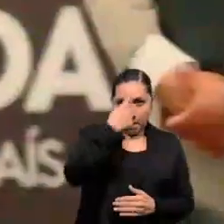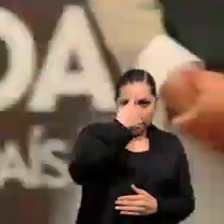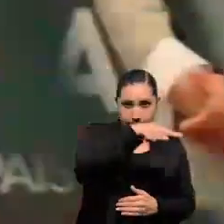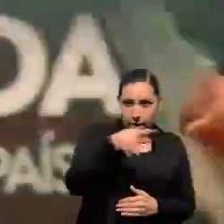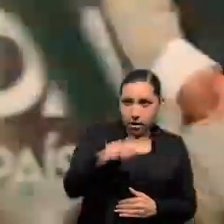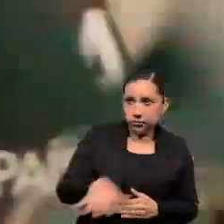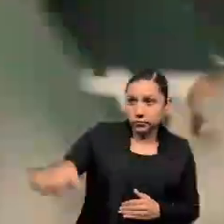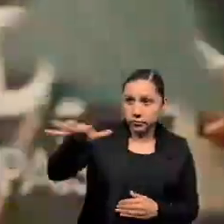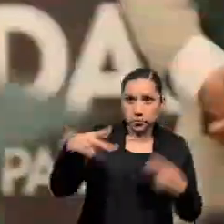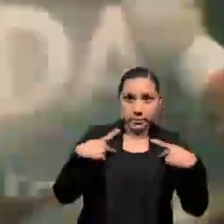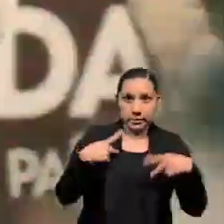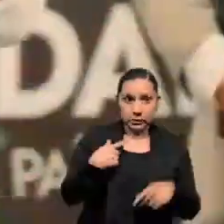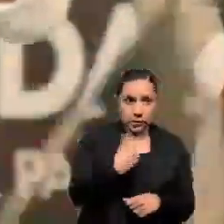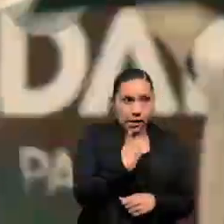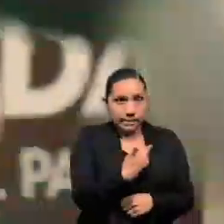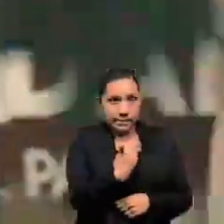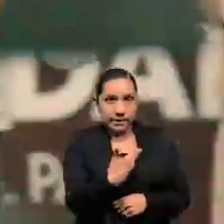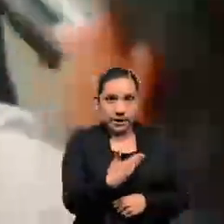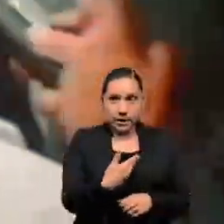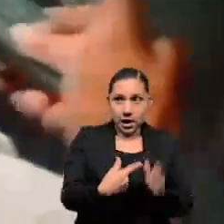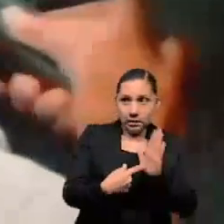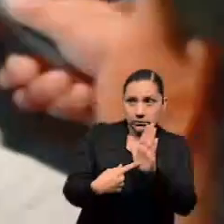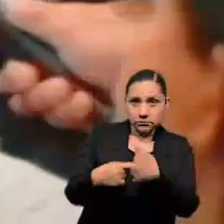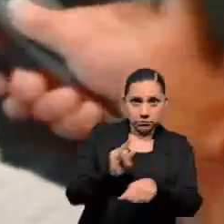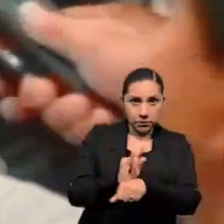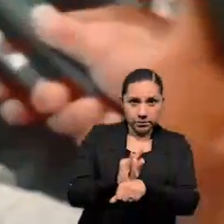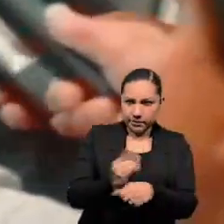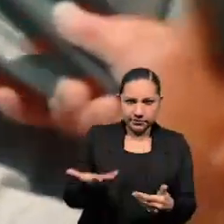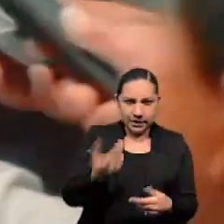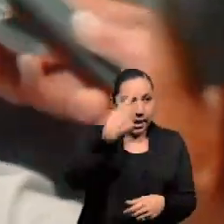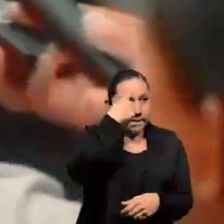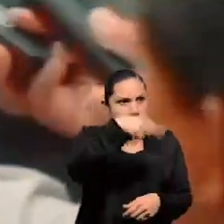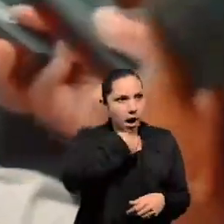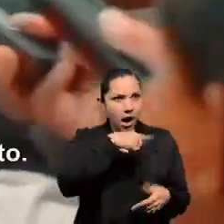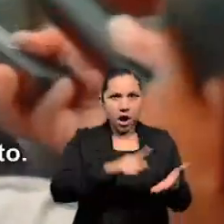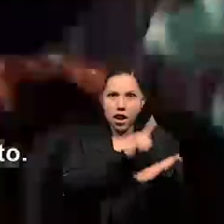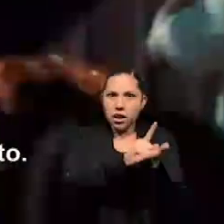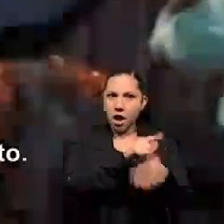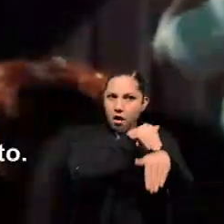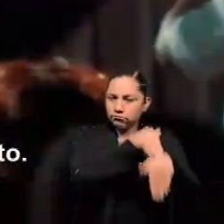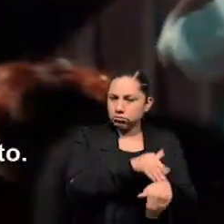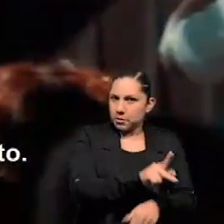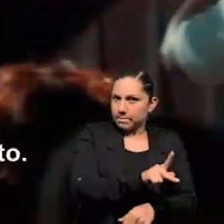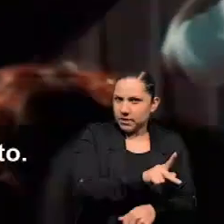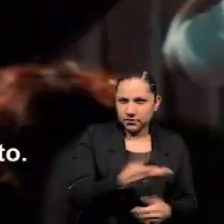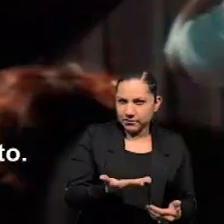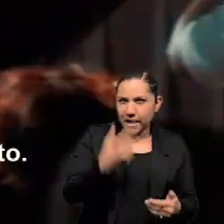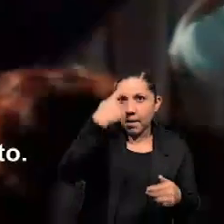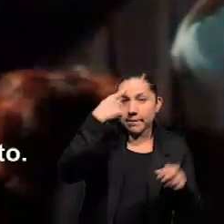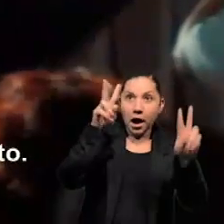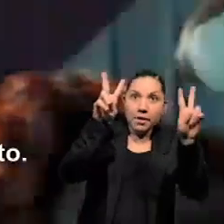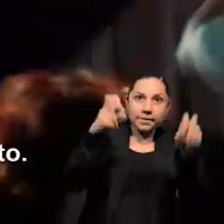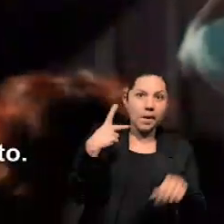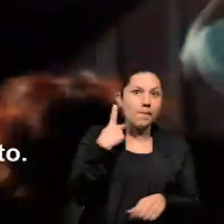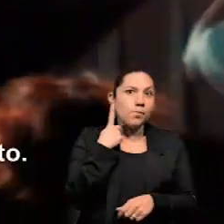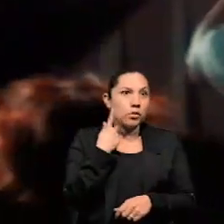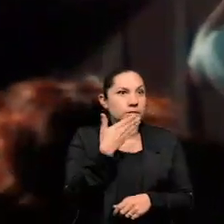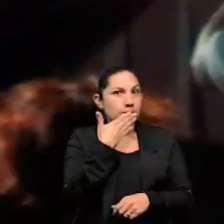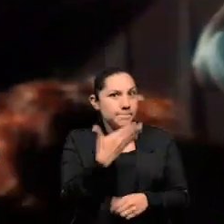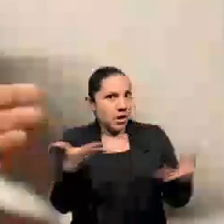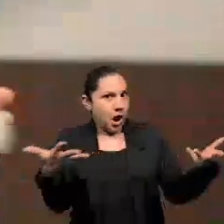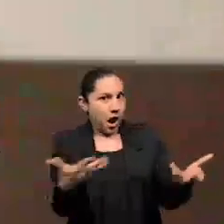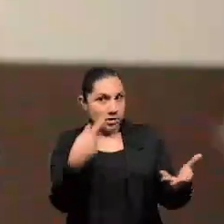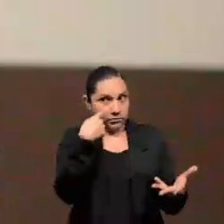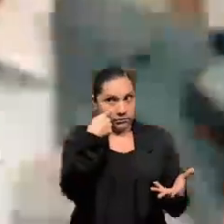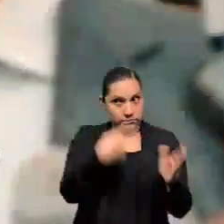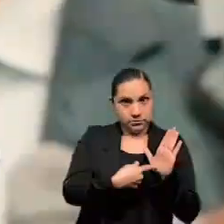No es para quedar bien con el electorado. No es por aparentar que se cumple la ley. No es para cumplir con lo políticamente correcto.